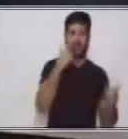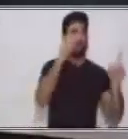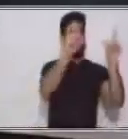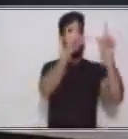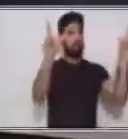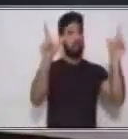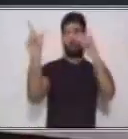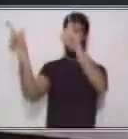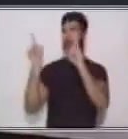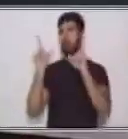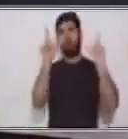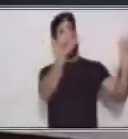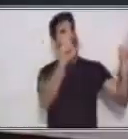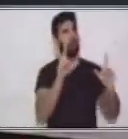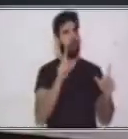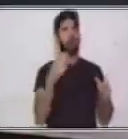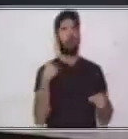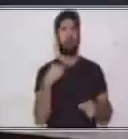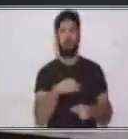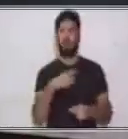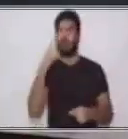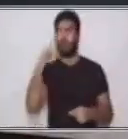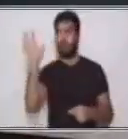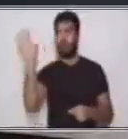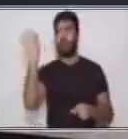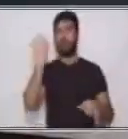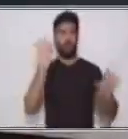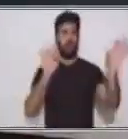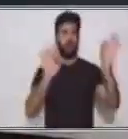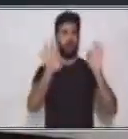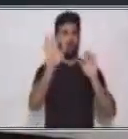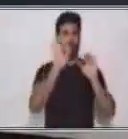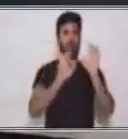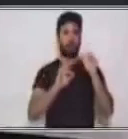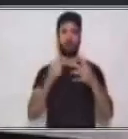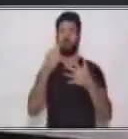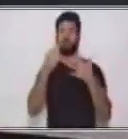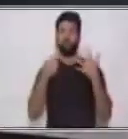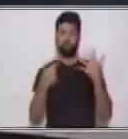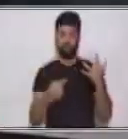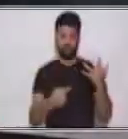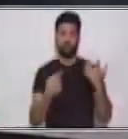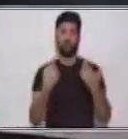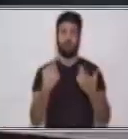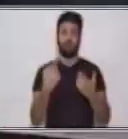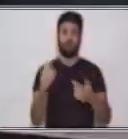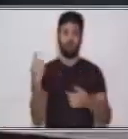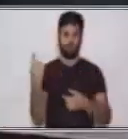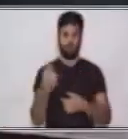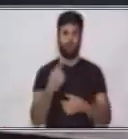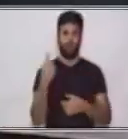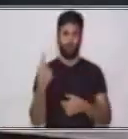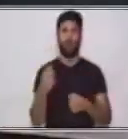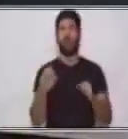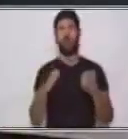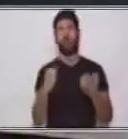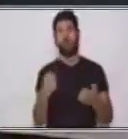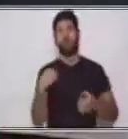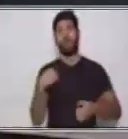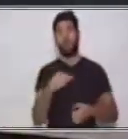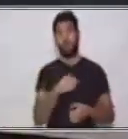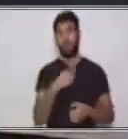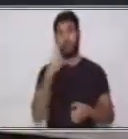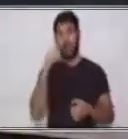Entonces así podemos nosotros identificar también en la publicidad toda esa lectura involuntaria. Entonces, si podemos